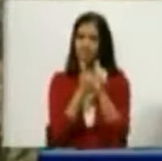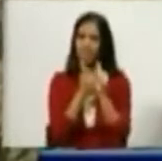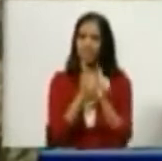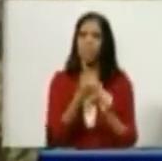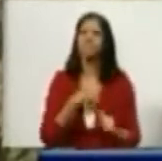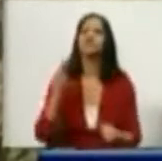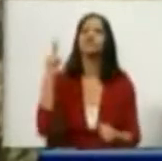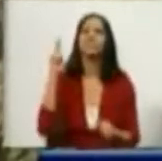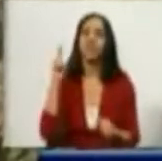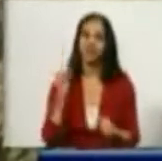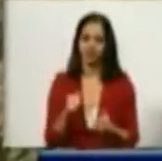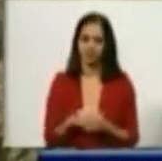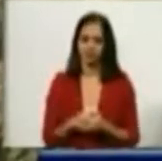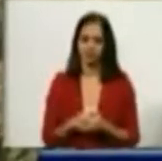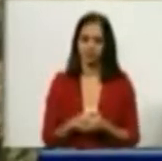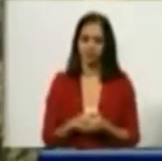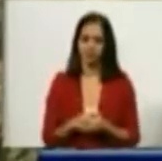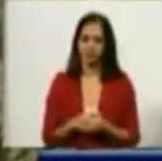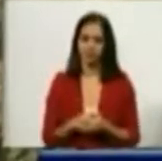Uribe